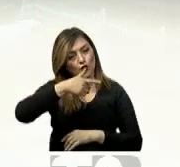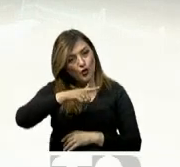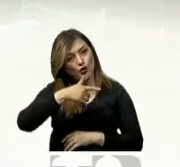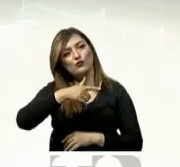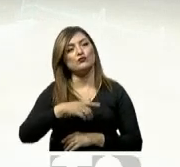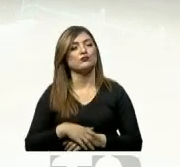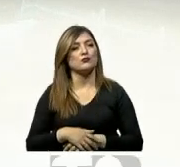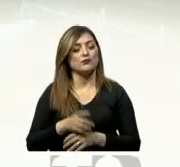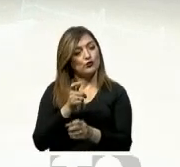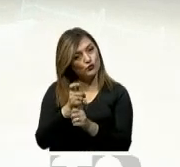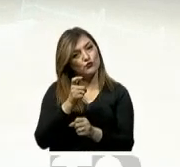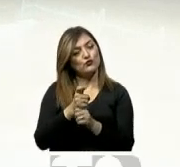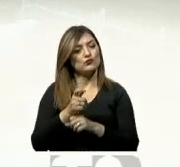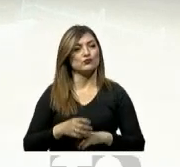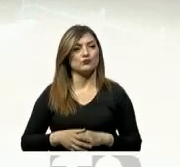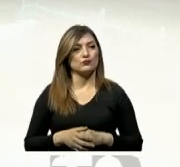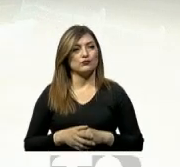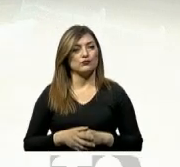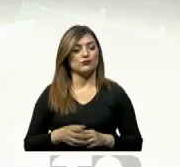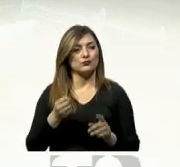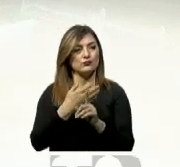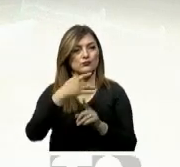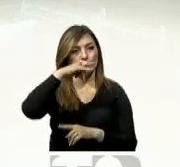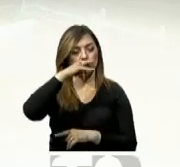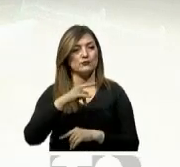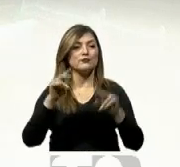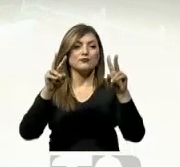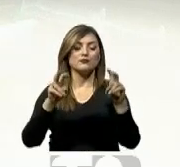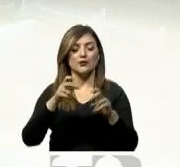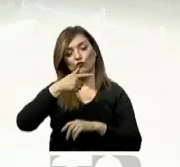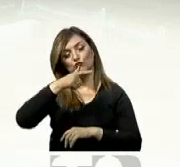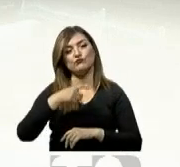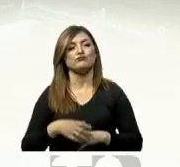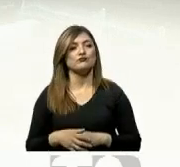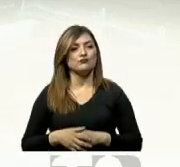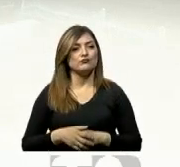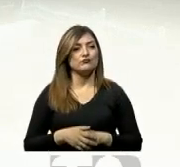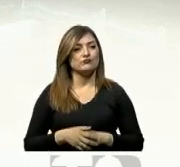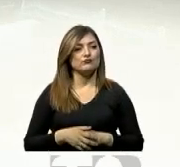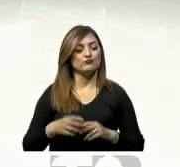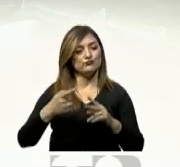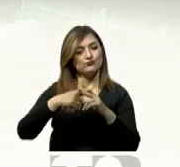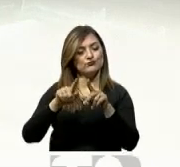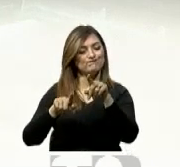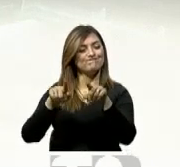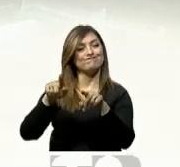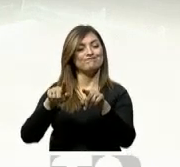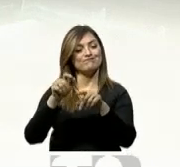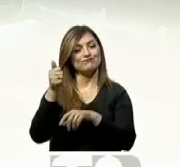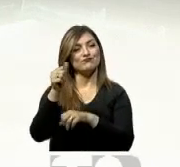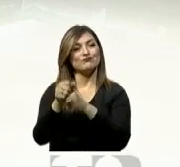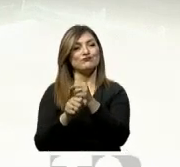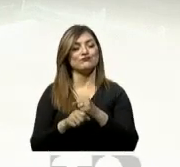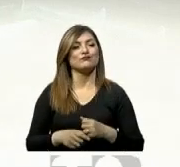también el tema del bullying o el acoso que también afecta a los menores. Y hoy el tema del consumo, que como ya escuchamos también, inicia en algunos casos a los 10